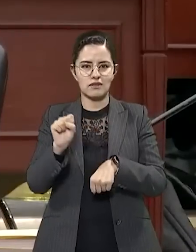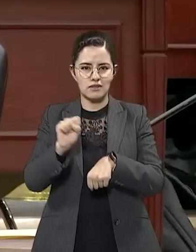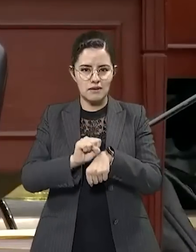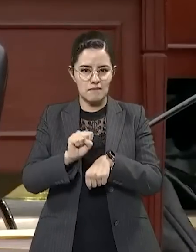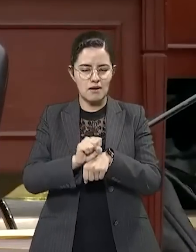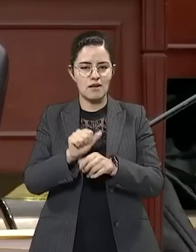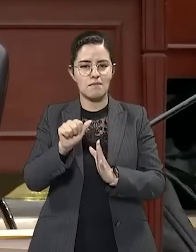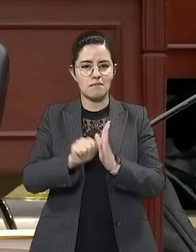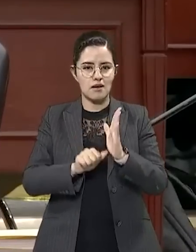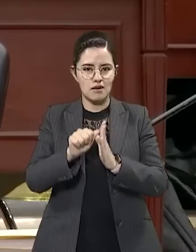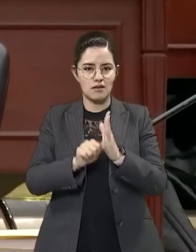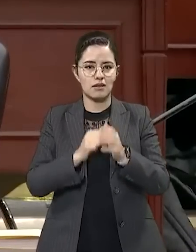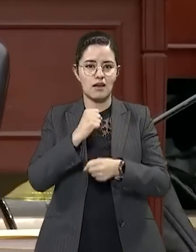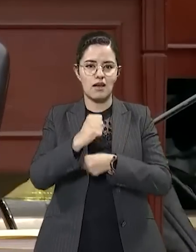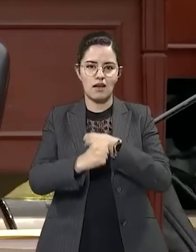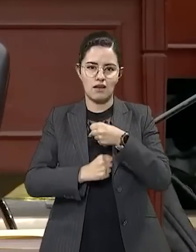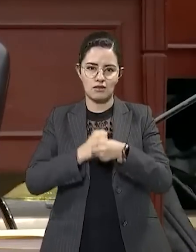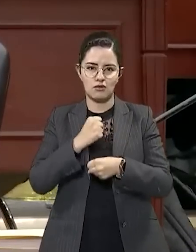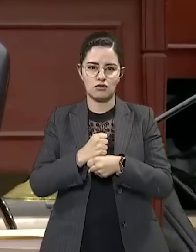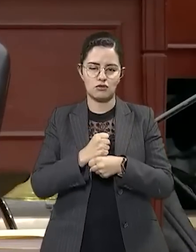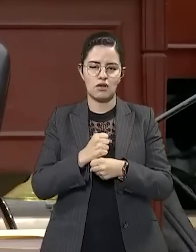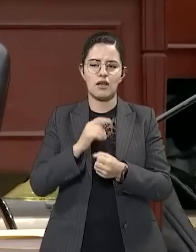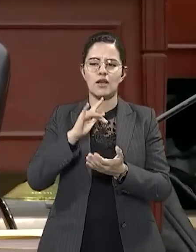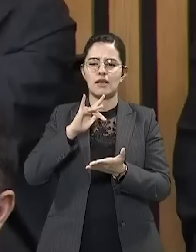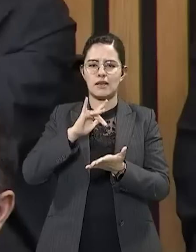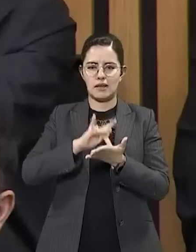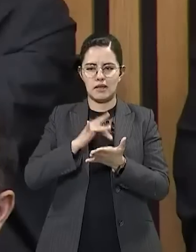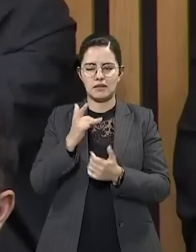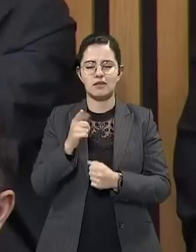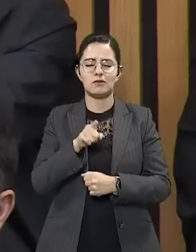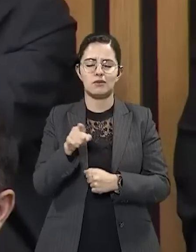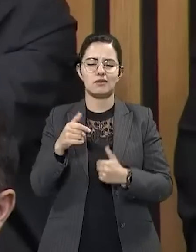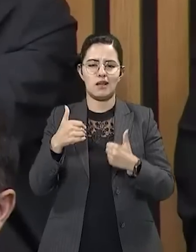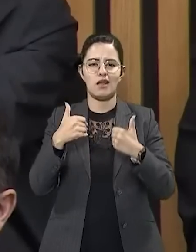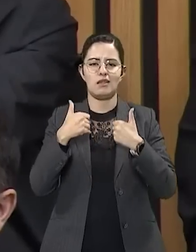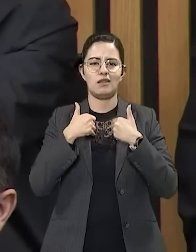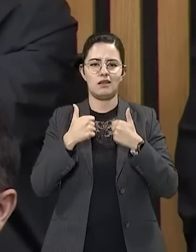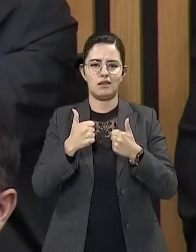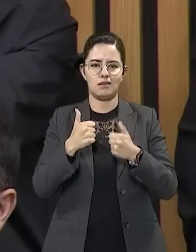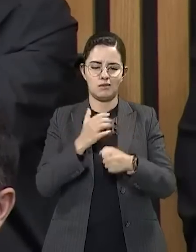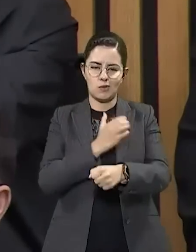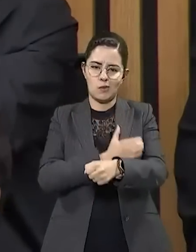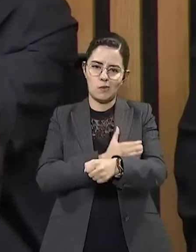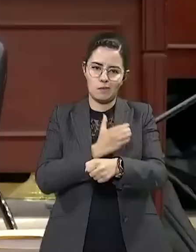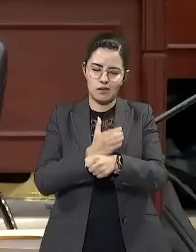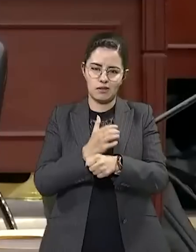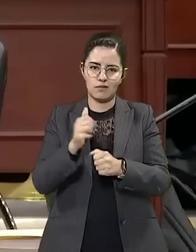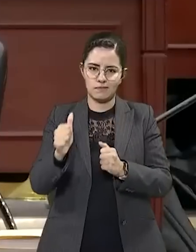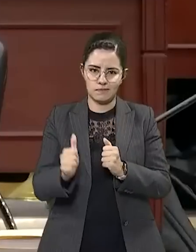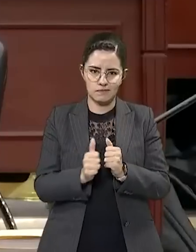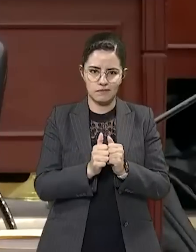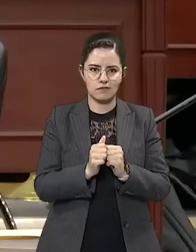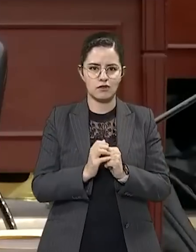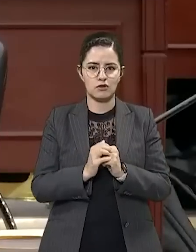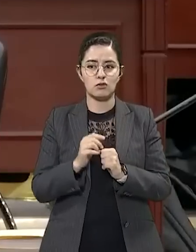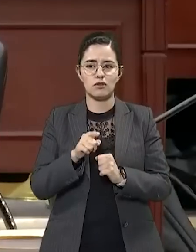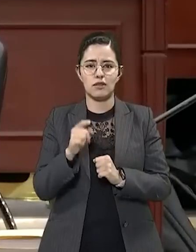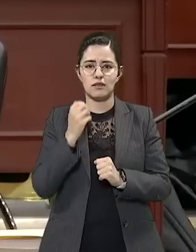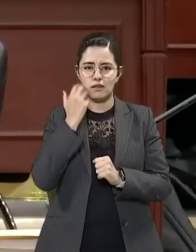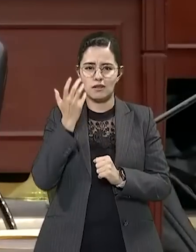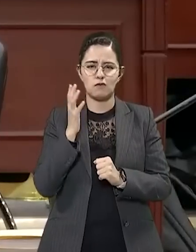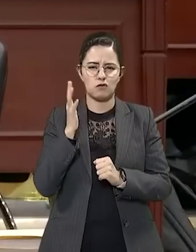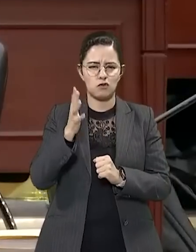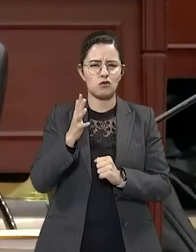años gracias por su comprensión su compañía su compromiso con el futuro de